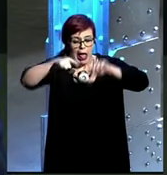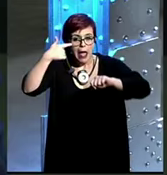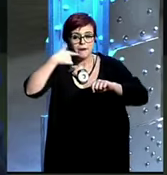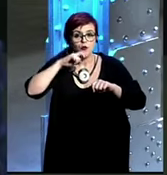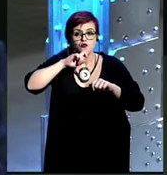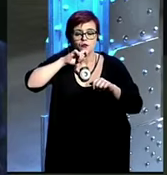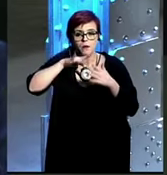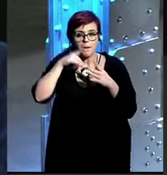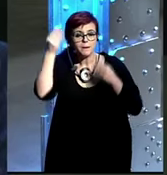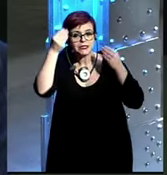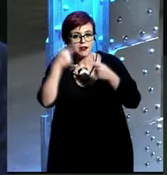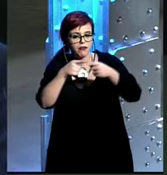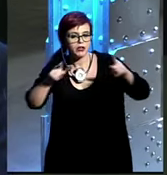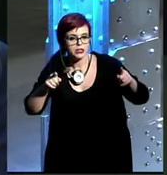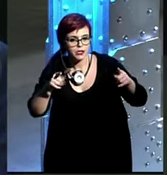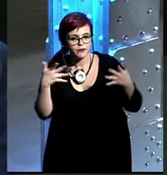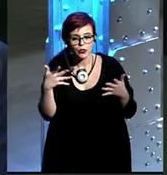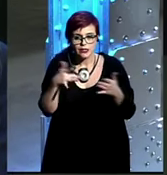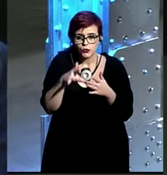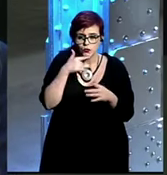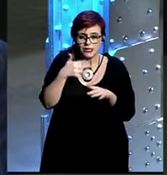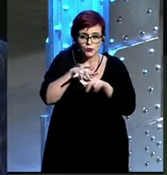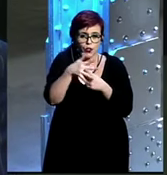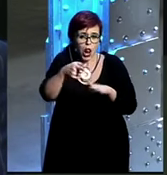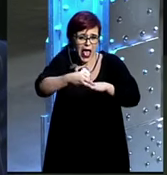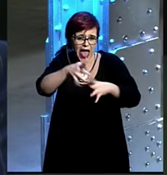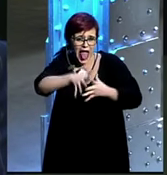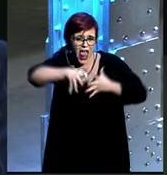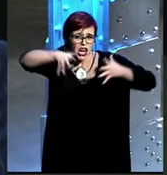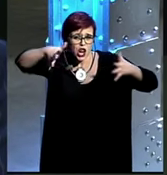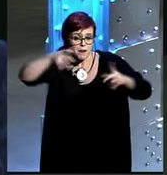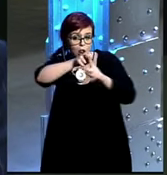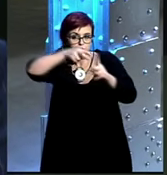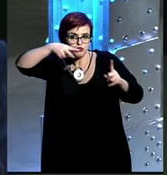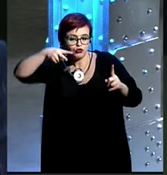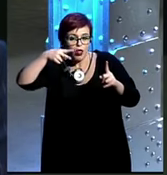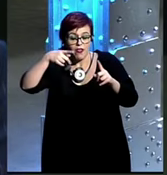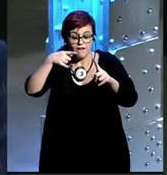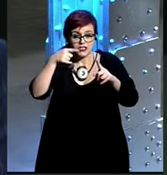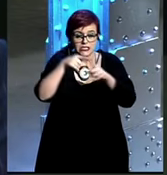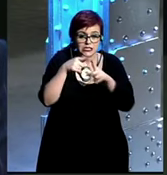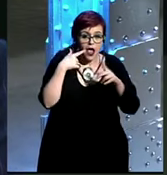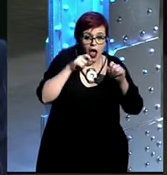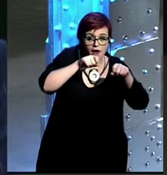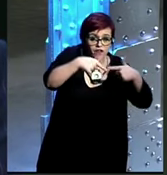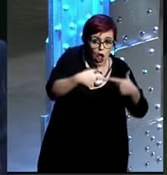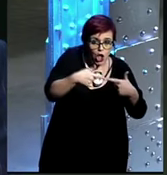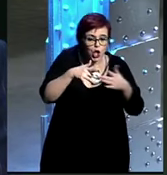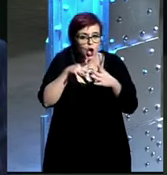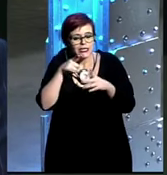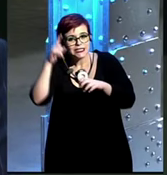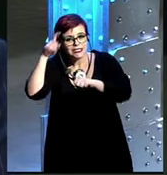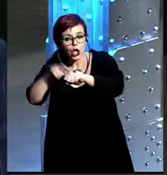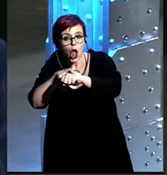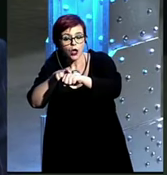manera completamente distinta. Así que hay un ámbito enorme para poder entender las cosas desde el punto de vista biológico y psicológico. Y hay gente que comete el error de decir que